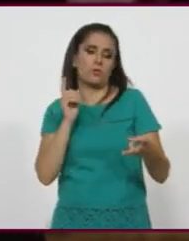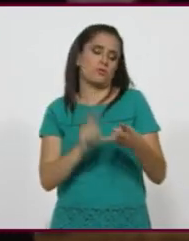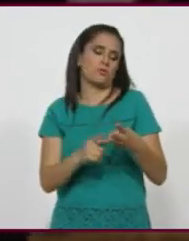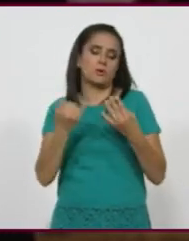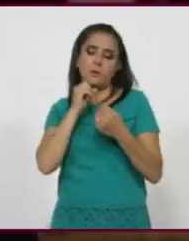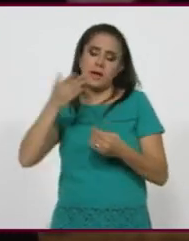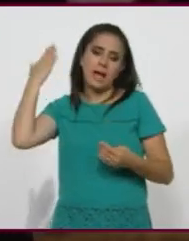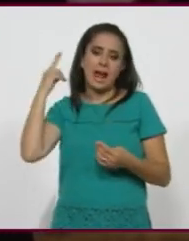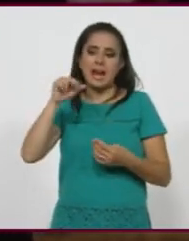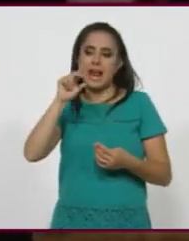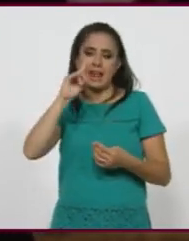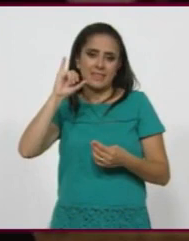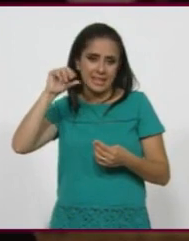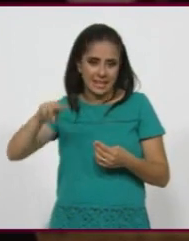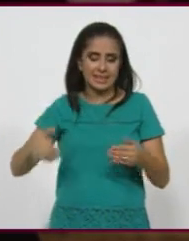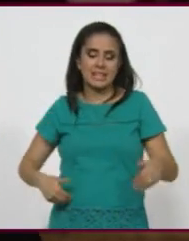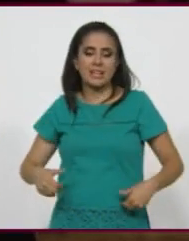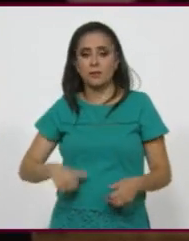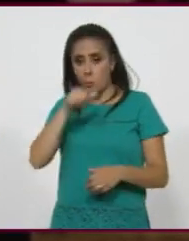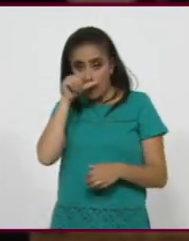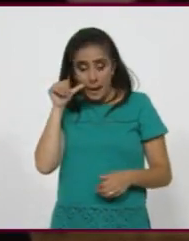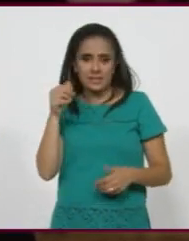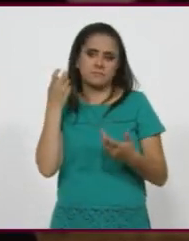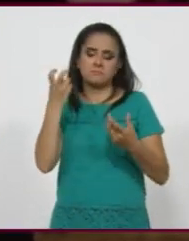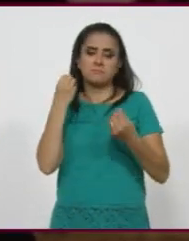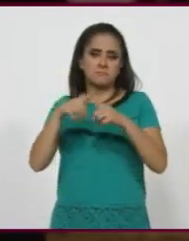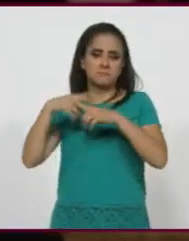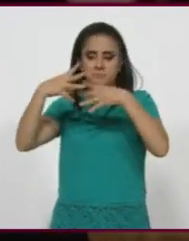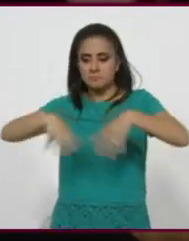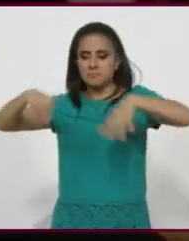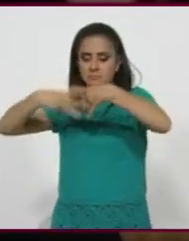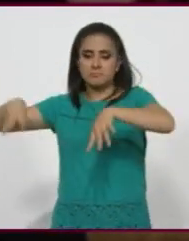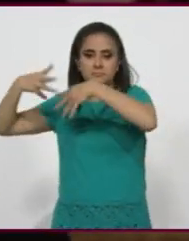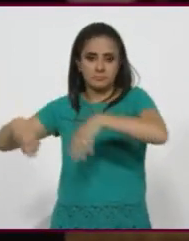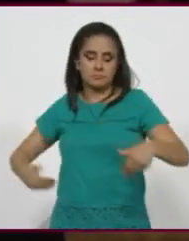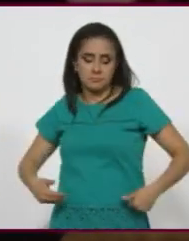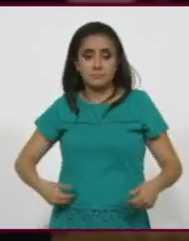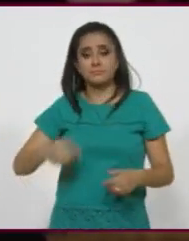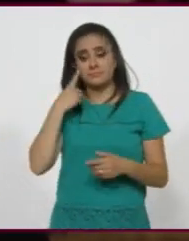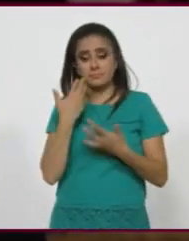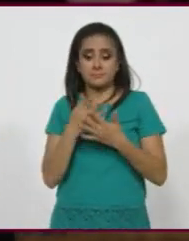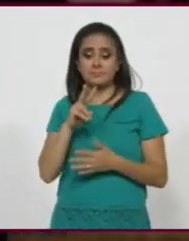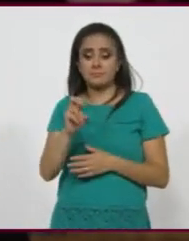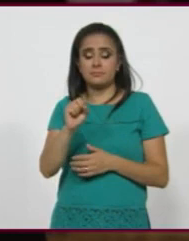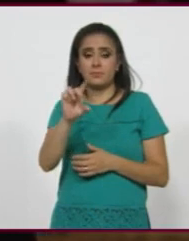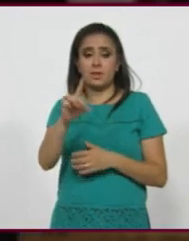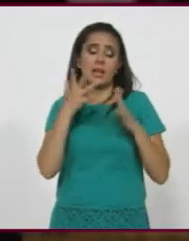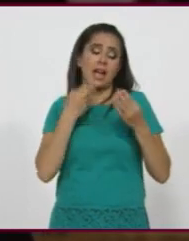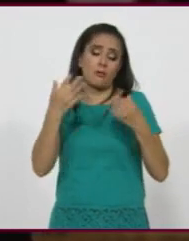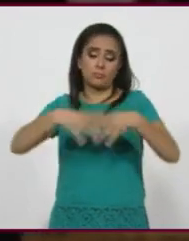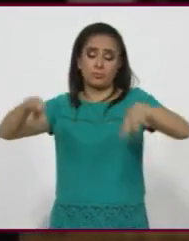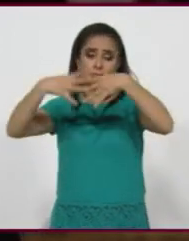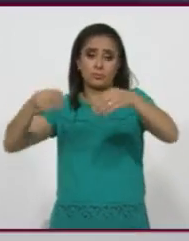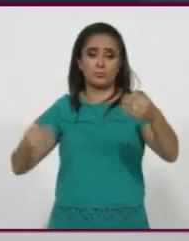la de Nadine Sierra en el Teatro Juárez. En fin, que hacia fin de semana se calienta mucho el ambiente y ya les tendré al